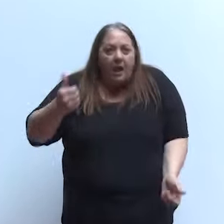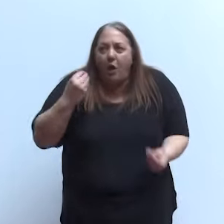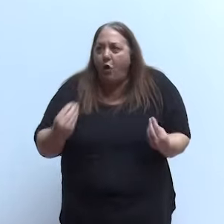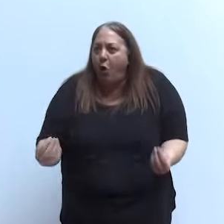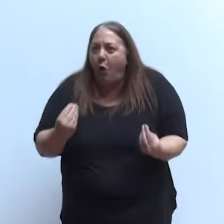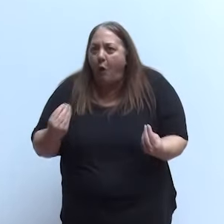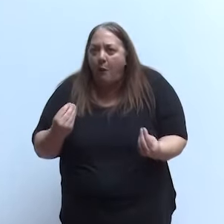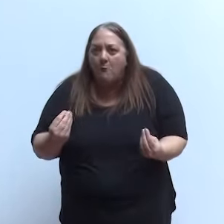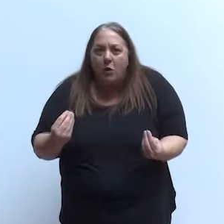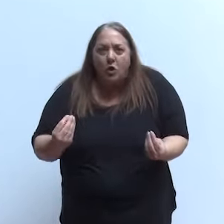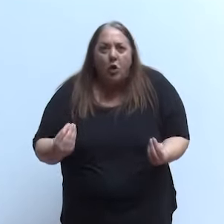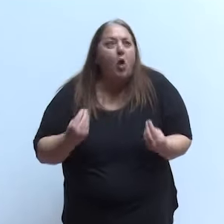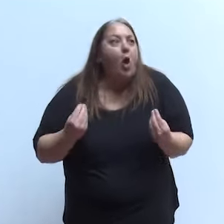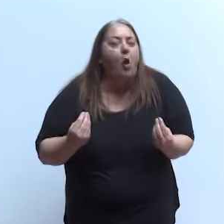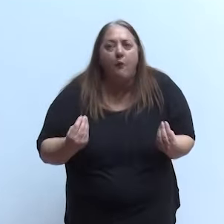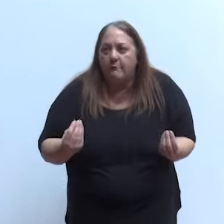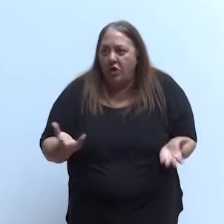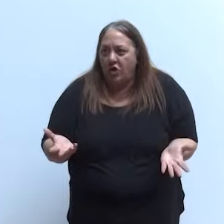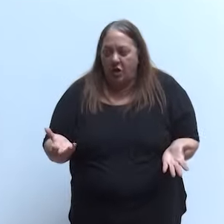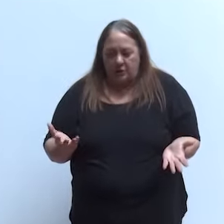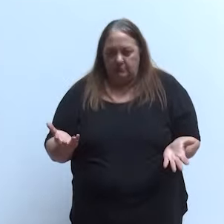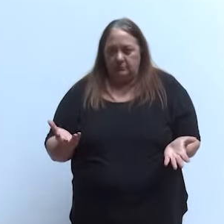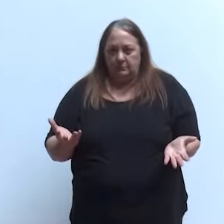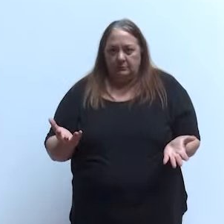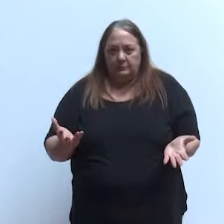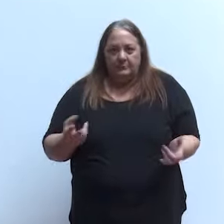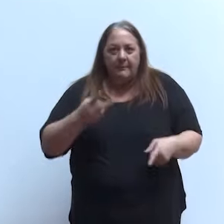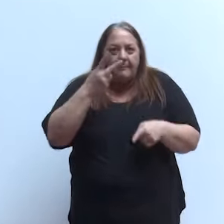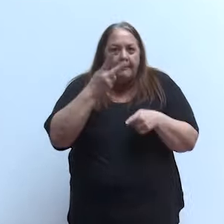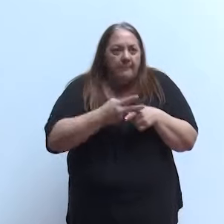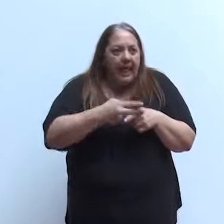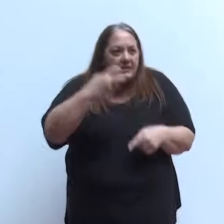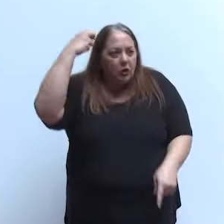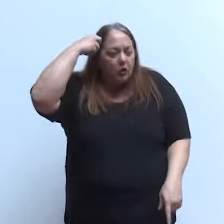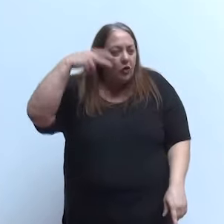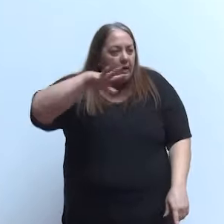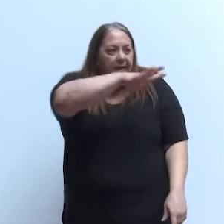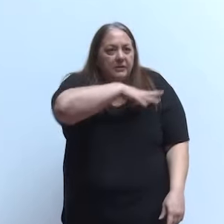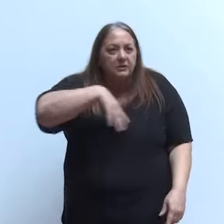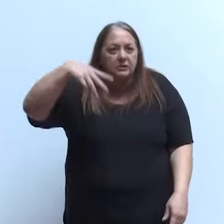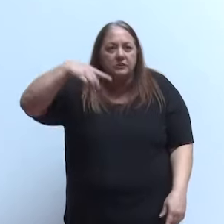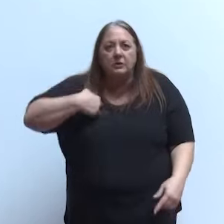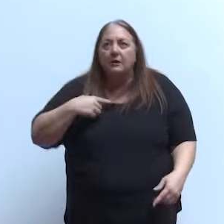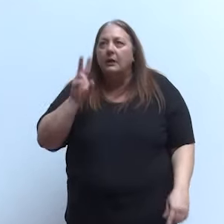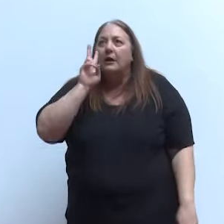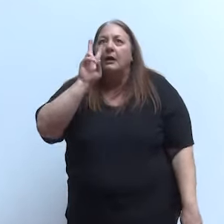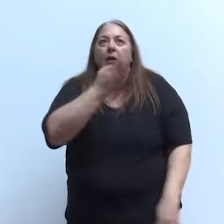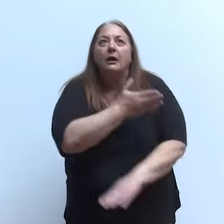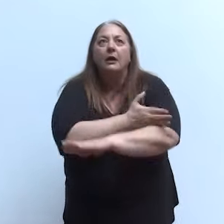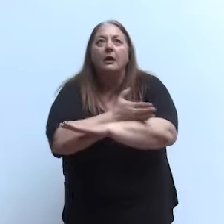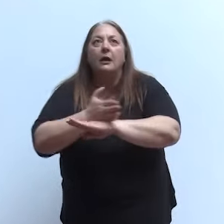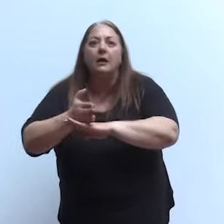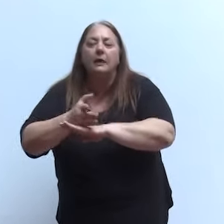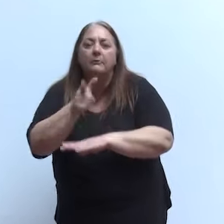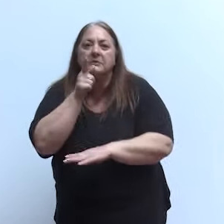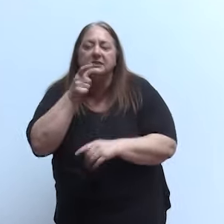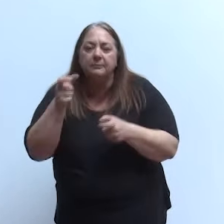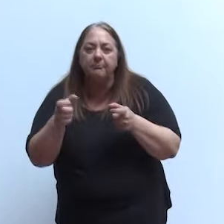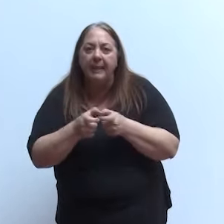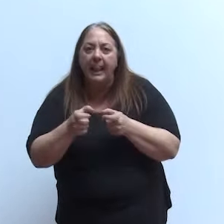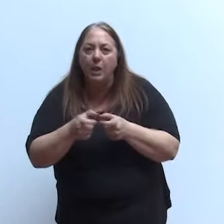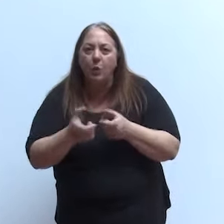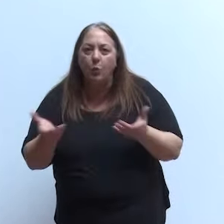salió ahí a la plaza del Congreso y parea una película y lo lo extraño es como